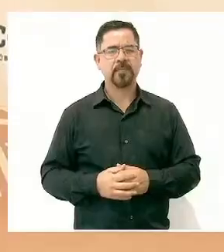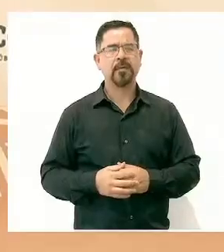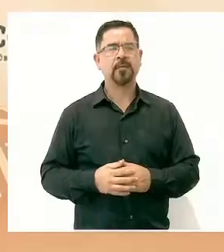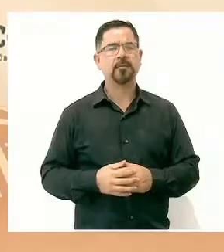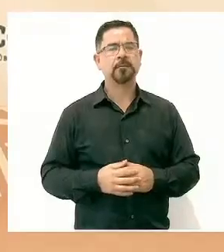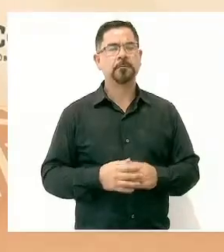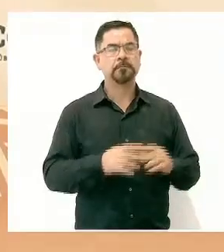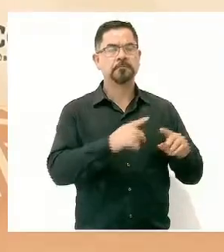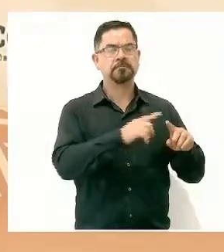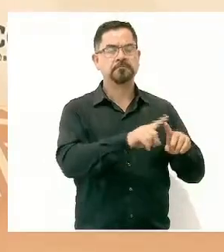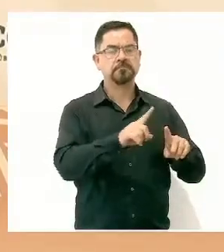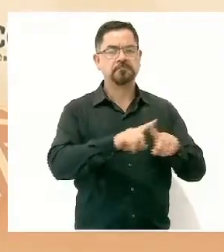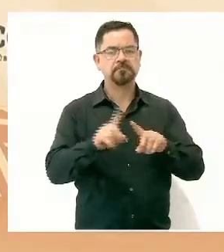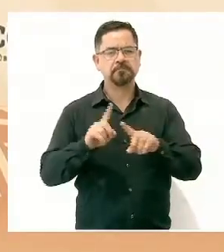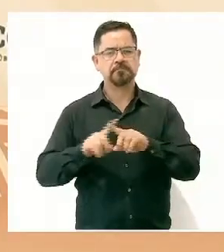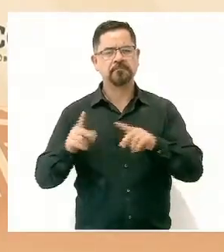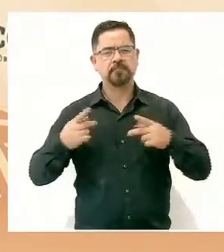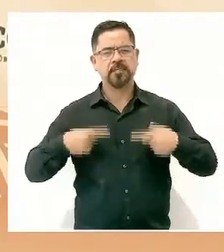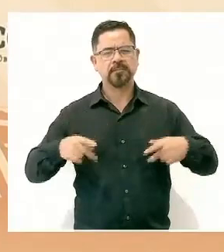representantes